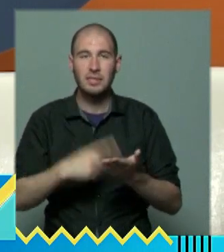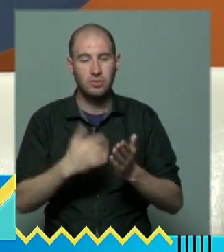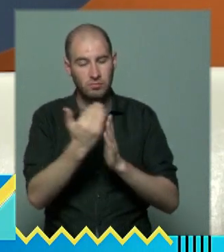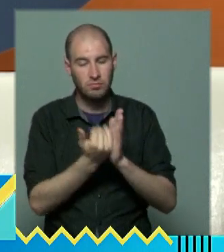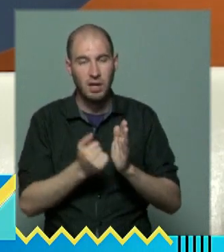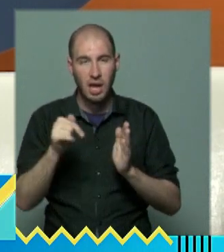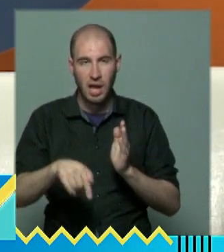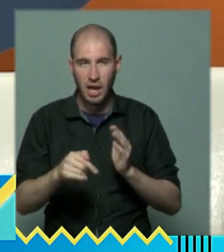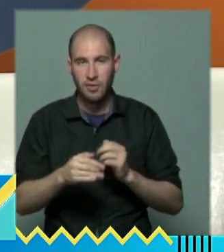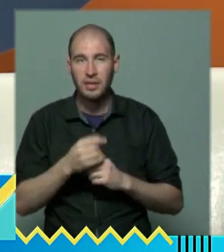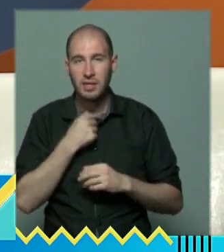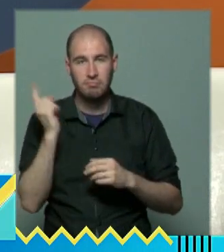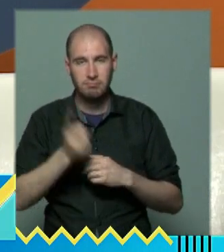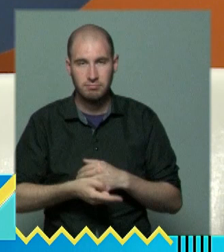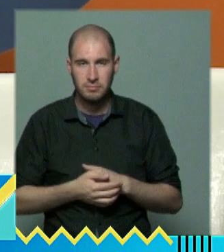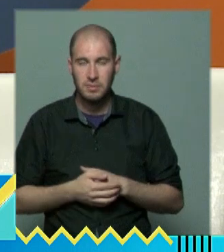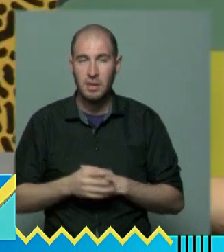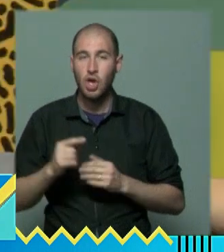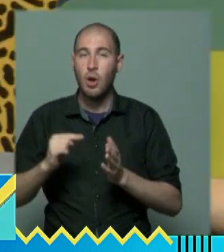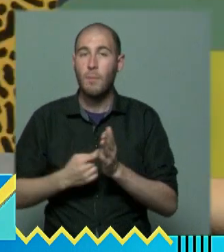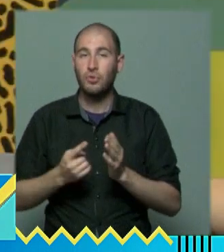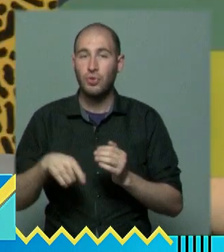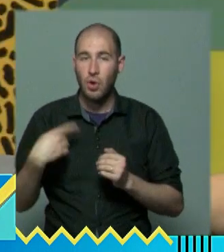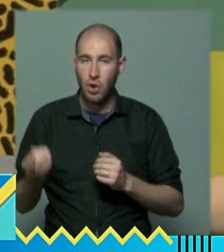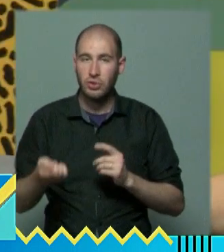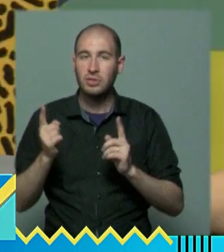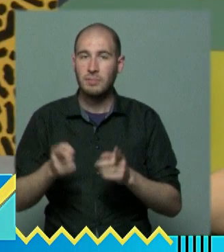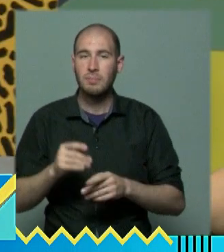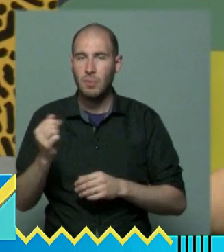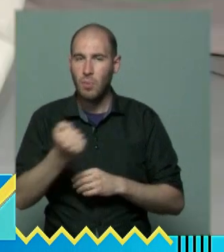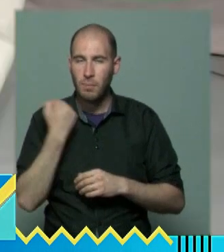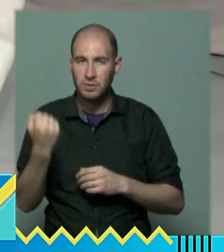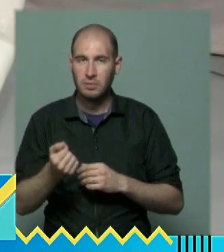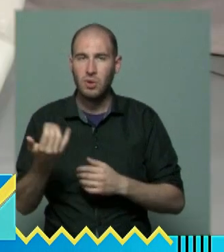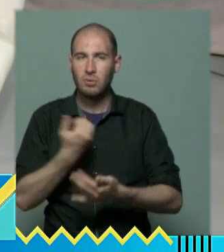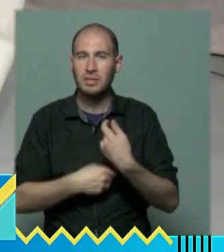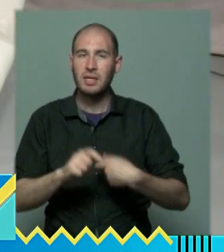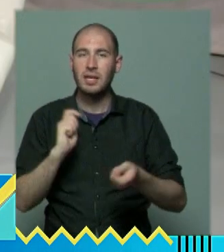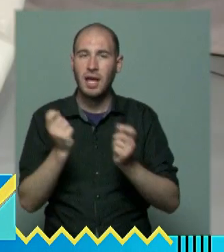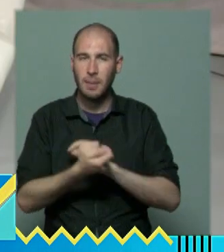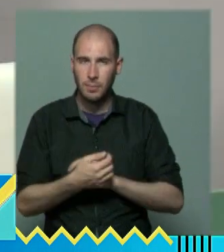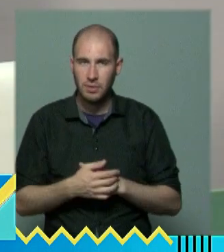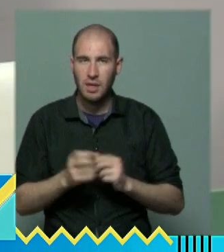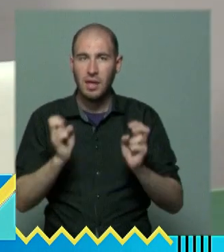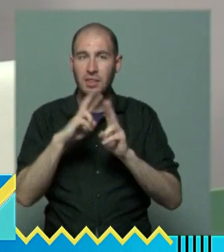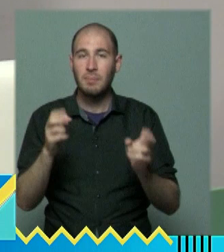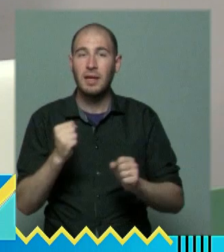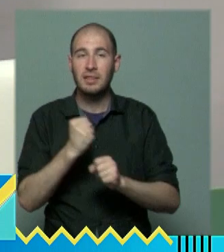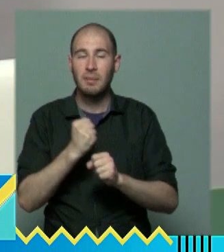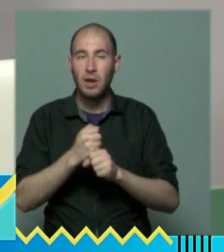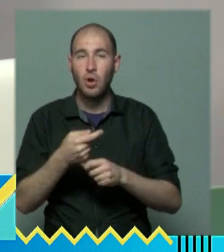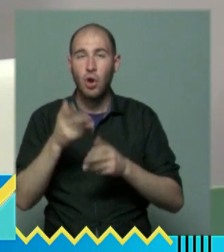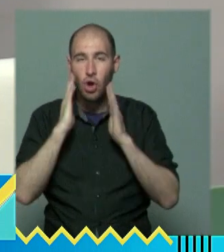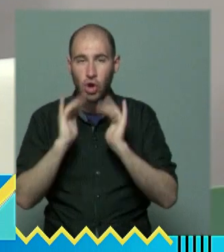está intentando imponer, ¿no? Bien, y otro punto que también resulta importante saber si se va a aplicar alguna modificación o no es acerca del trabajo